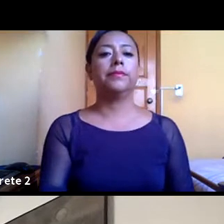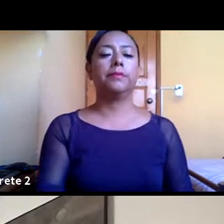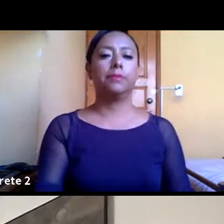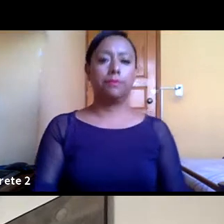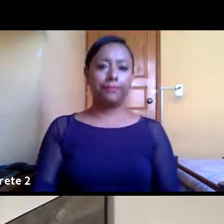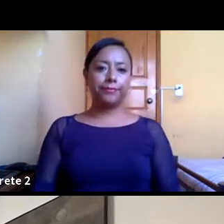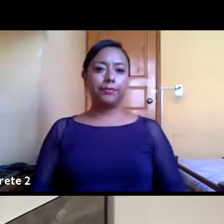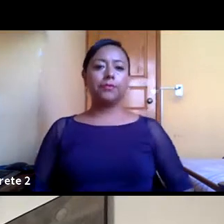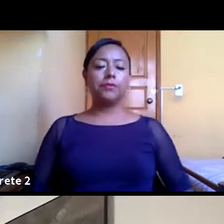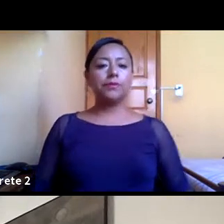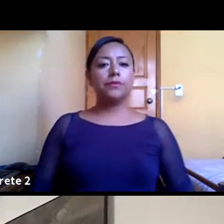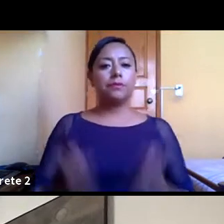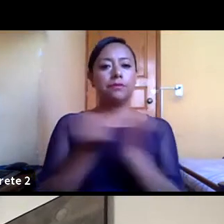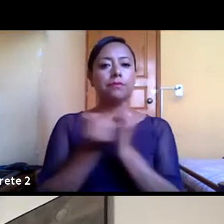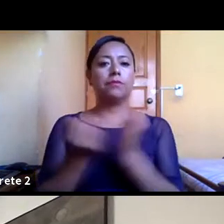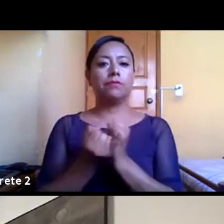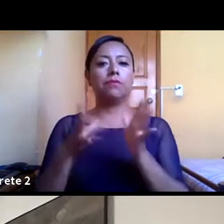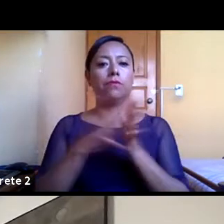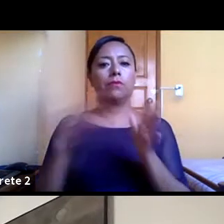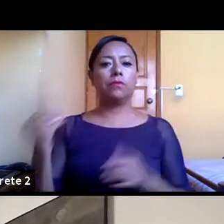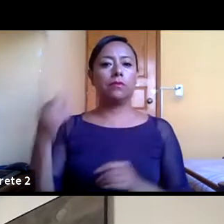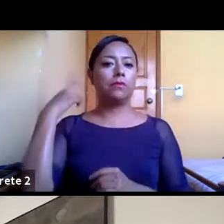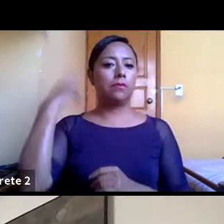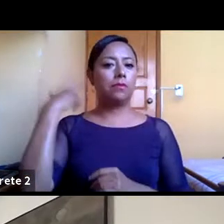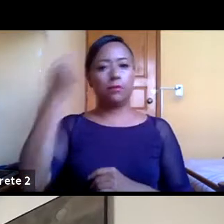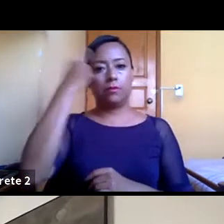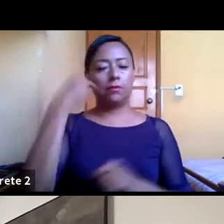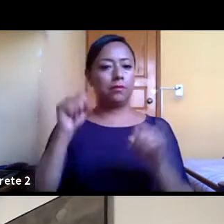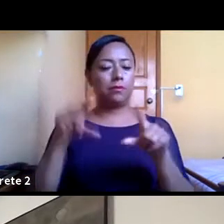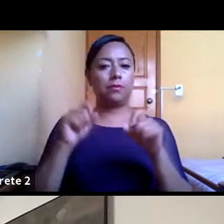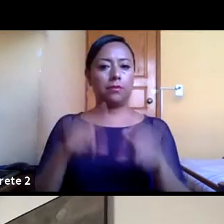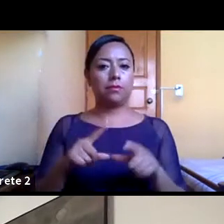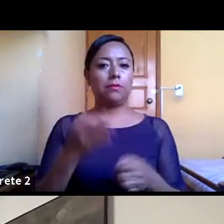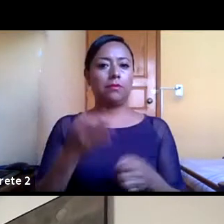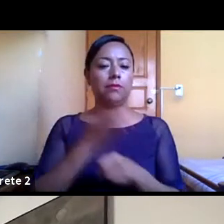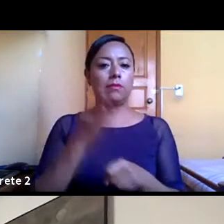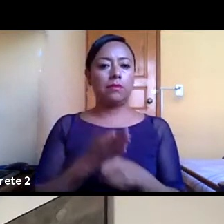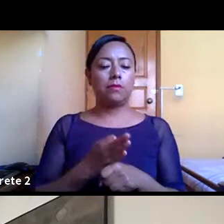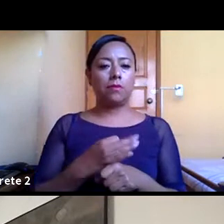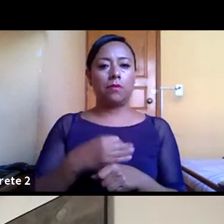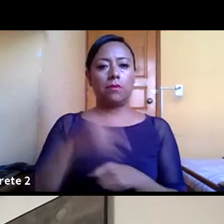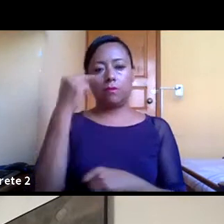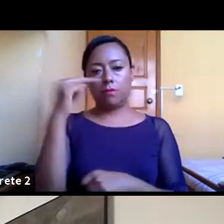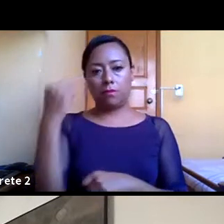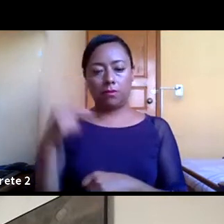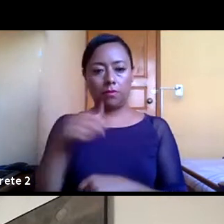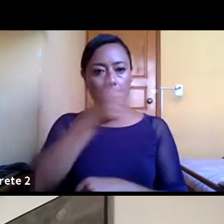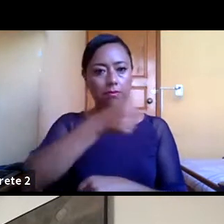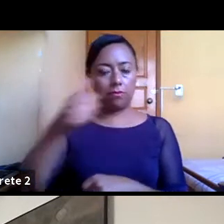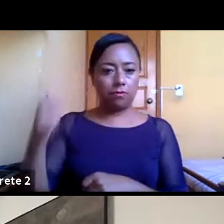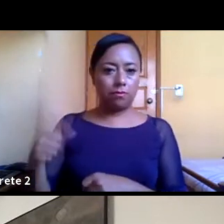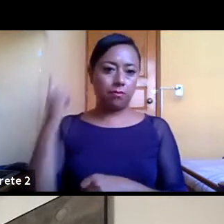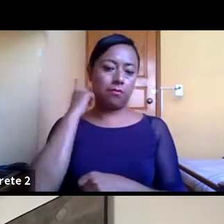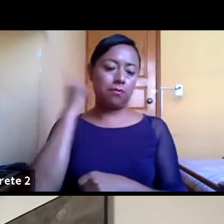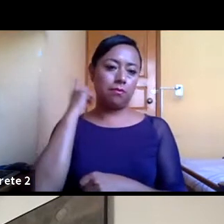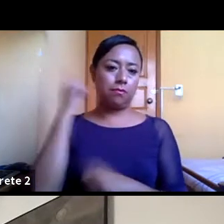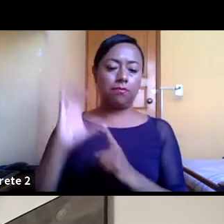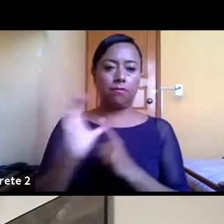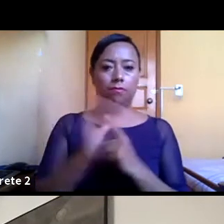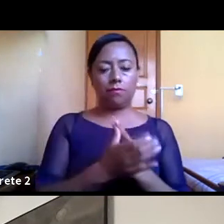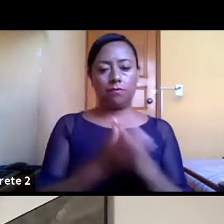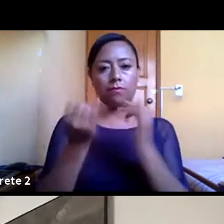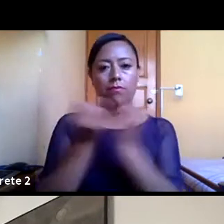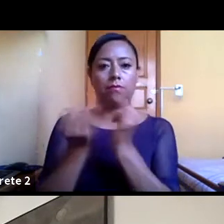Así como la versión escenográfica de la misma, para lo cual mencionaré a cada una de las diputadas integrantes de la comisión. De igual manera, y con la observación